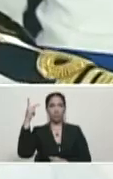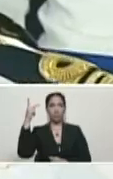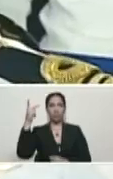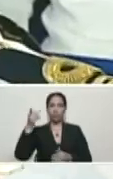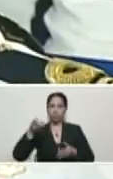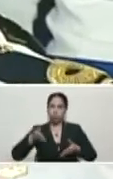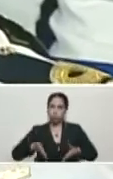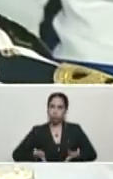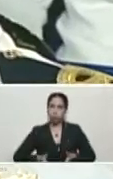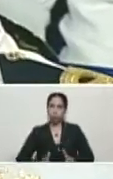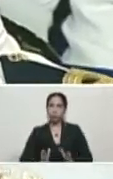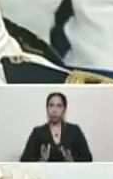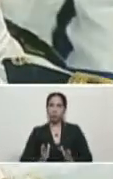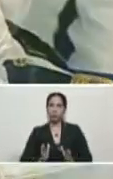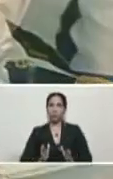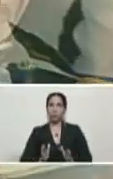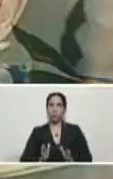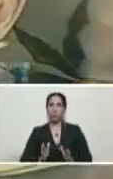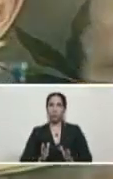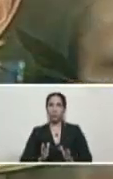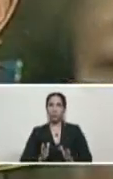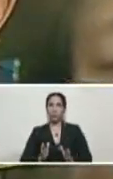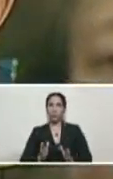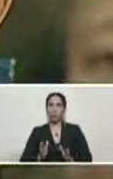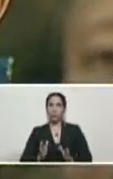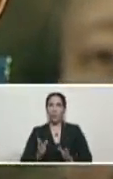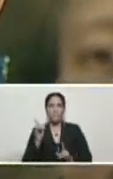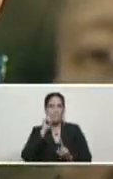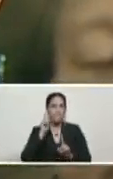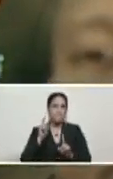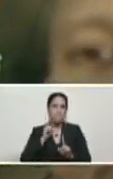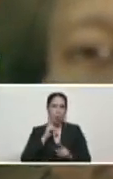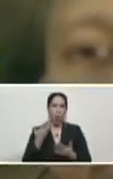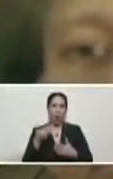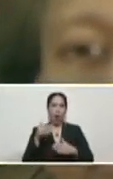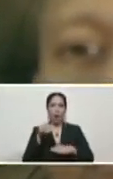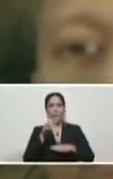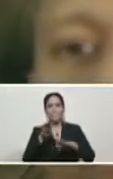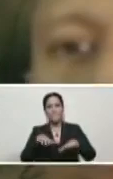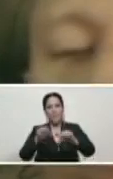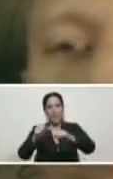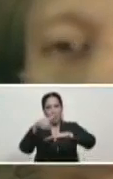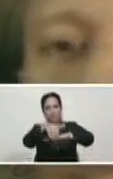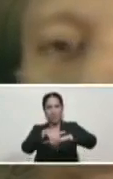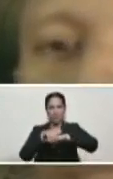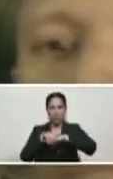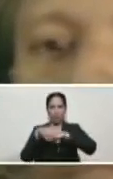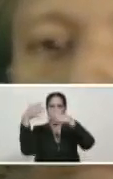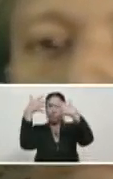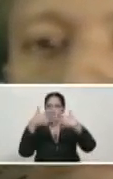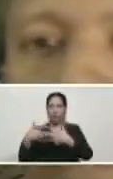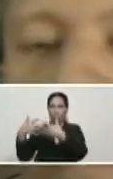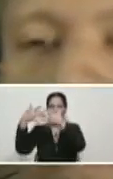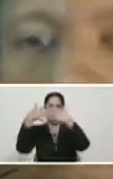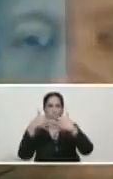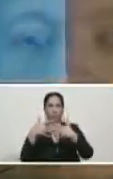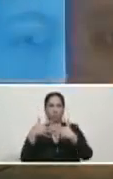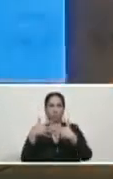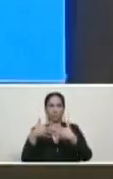naciente del vientre del Imperio Británico, los Estados Unidos de Norteamérica,